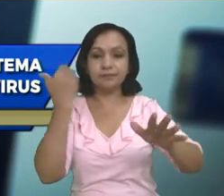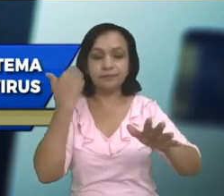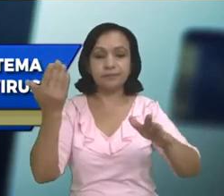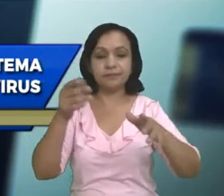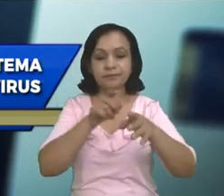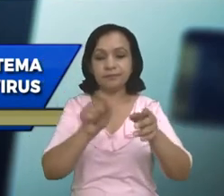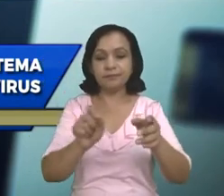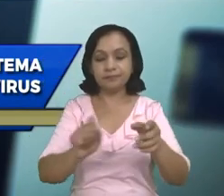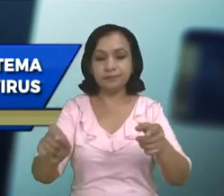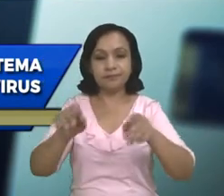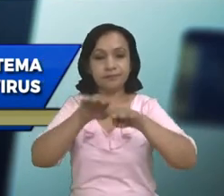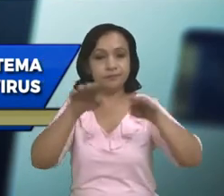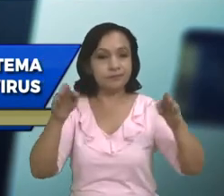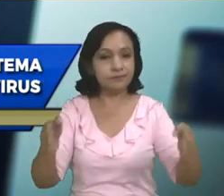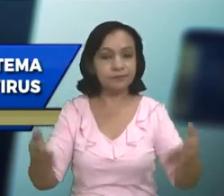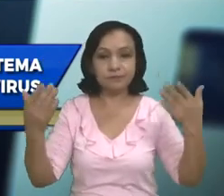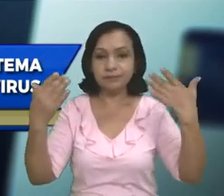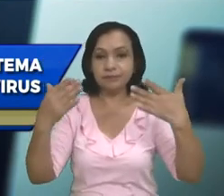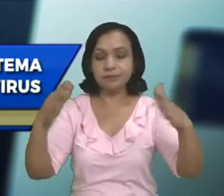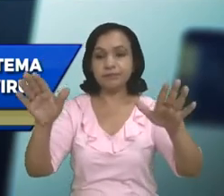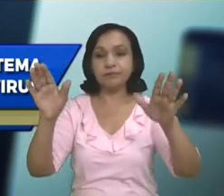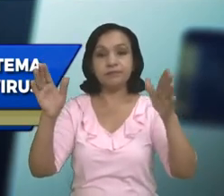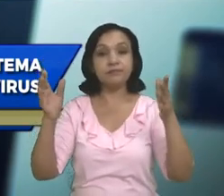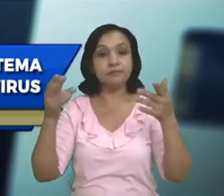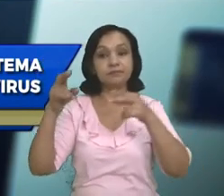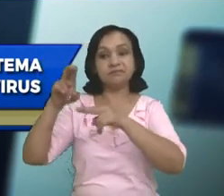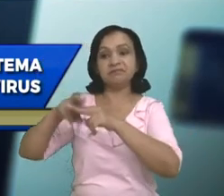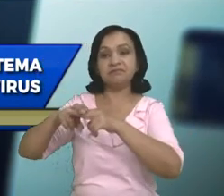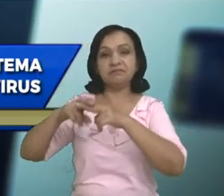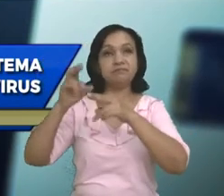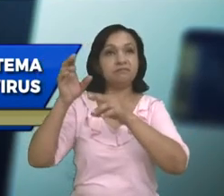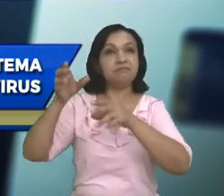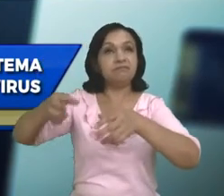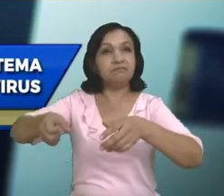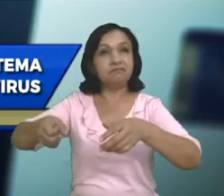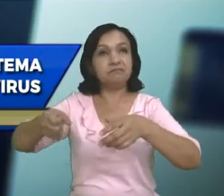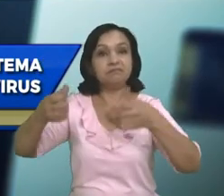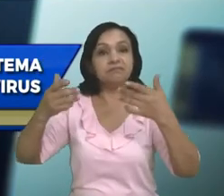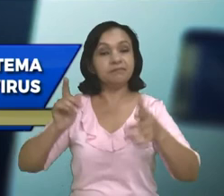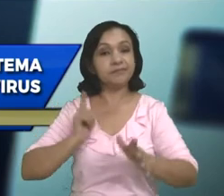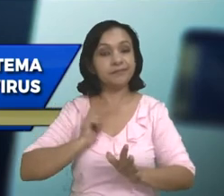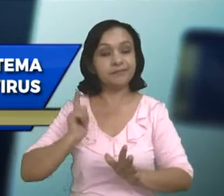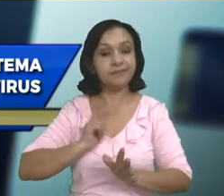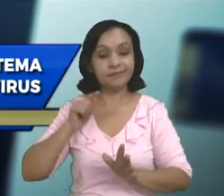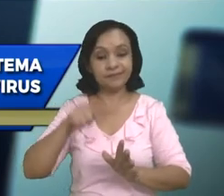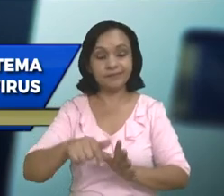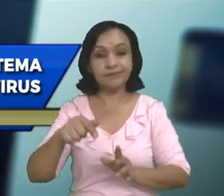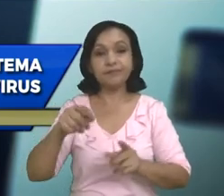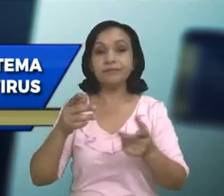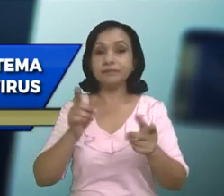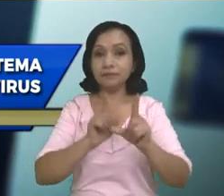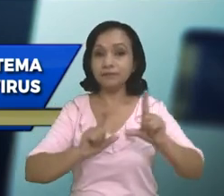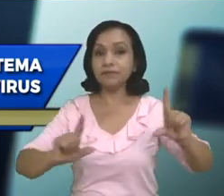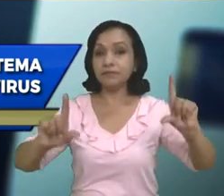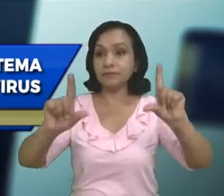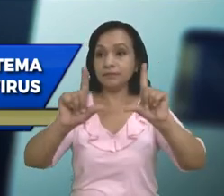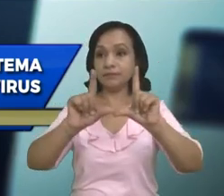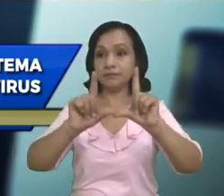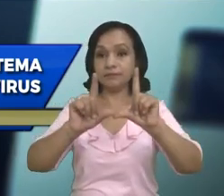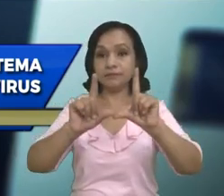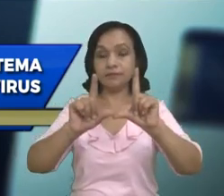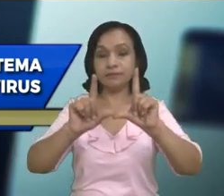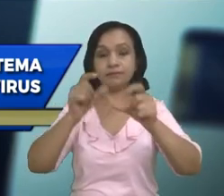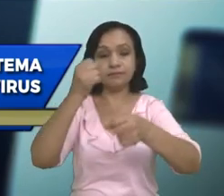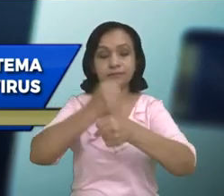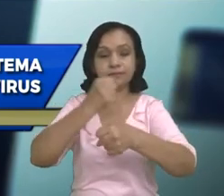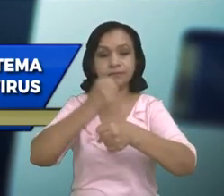escritorio cualquier objeto que podemos nosotros tener en ese momento y más si estamos el centro de